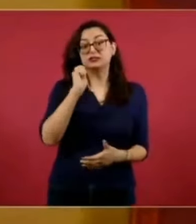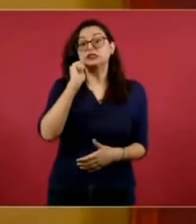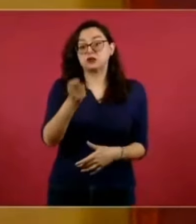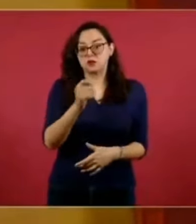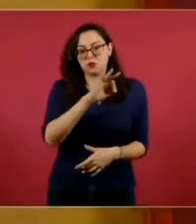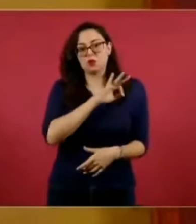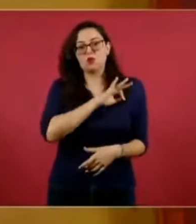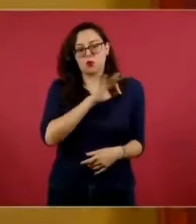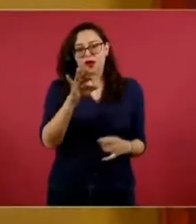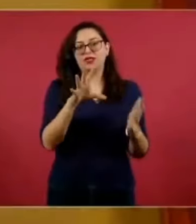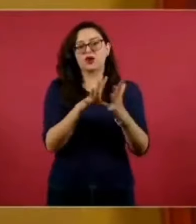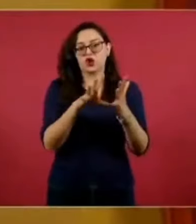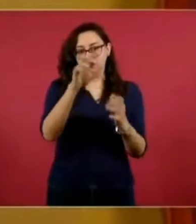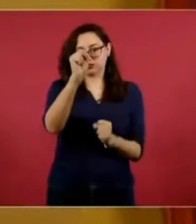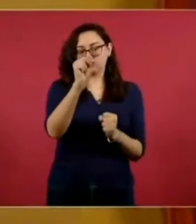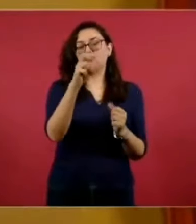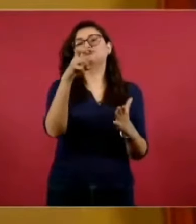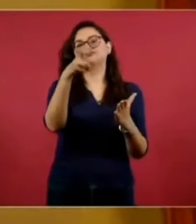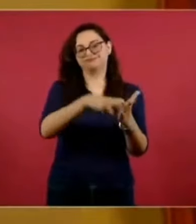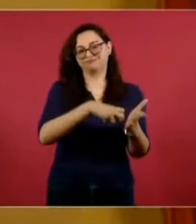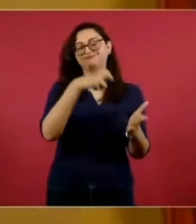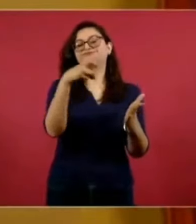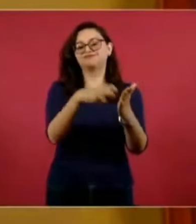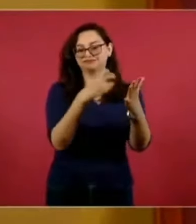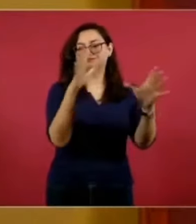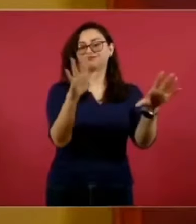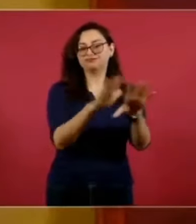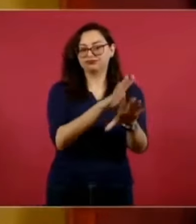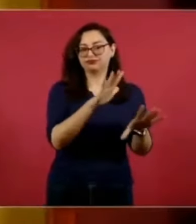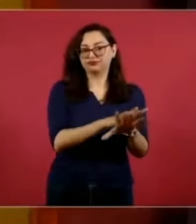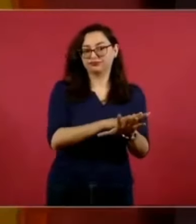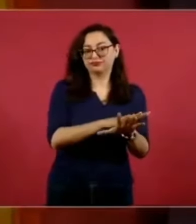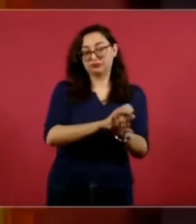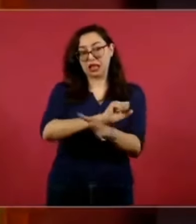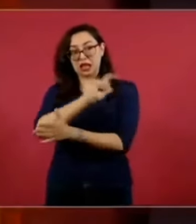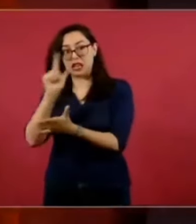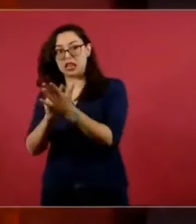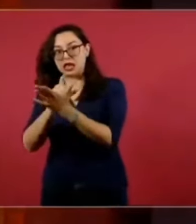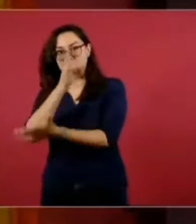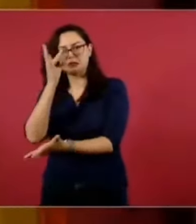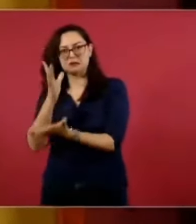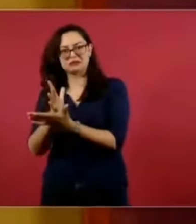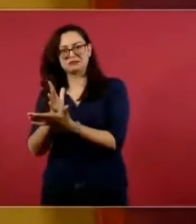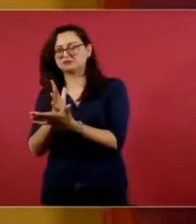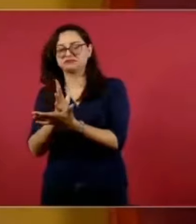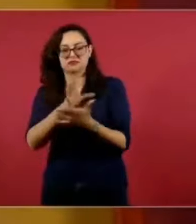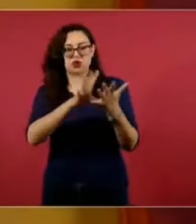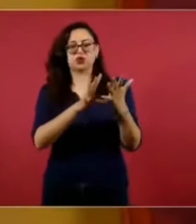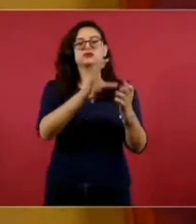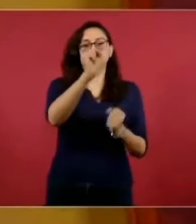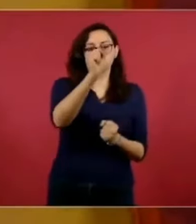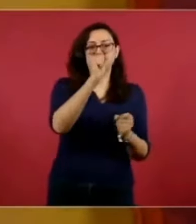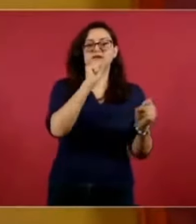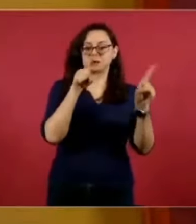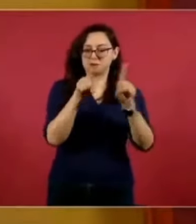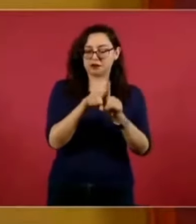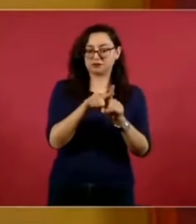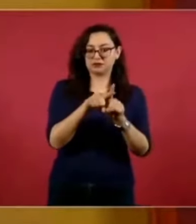de modificar la Constitución no solamente las leyes por qué esta discusión Y por qué